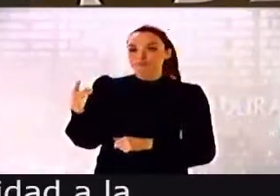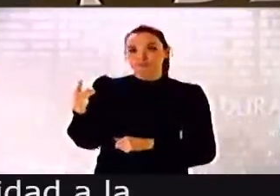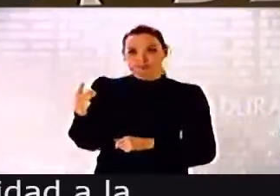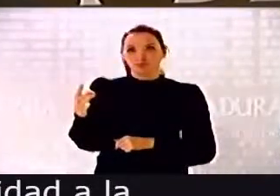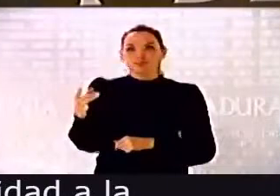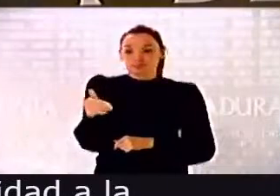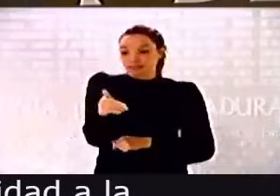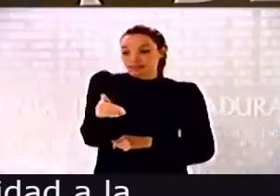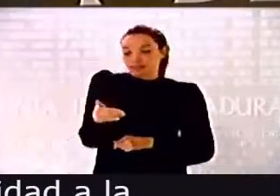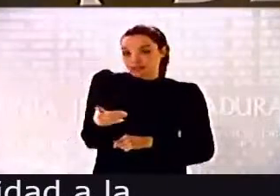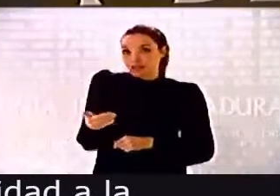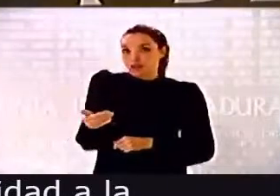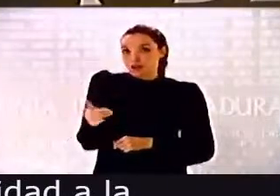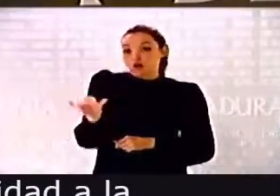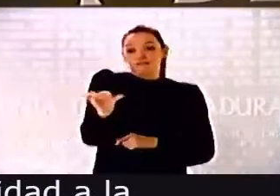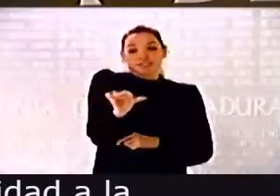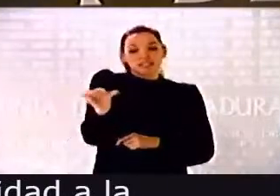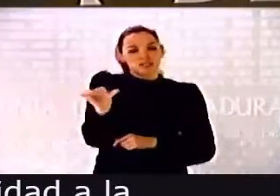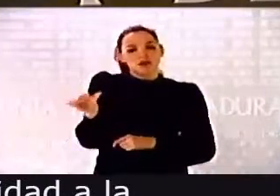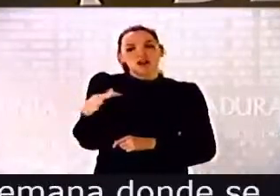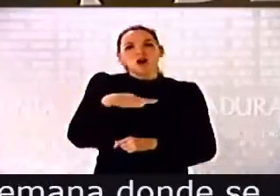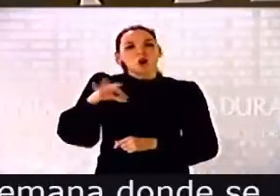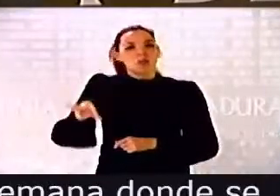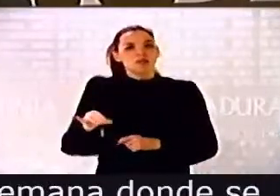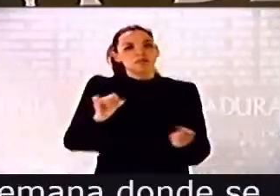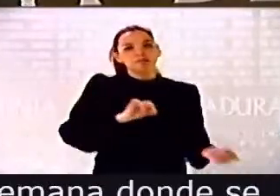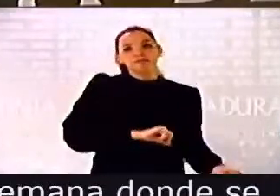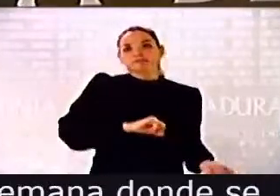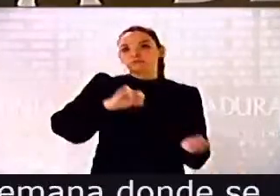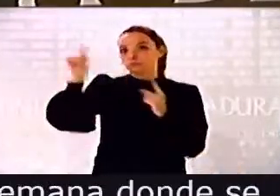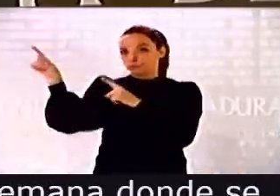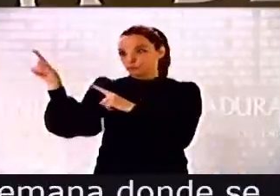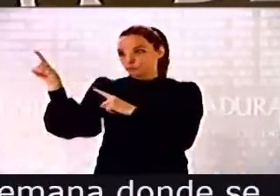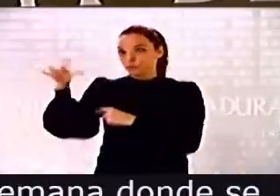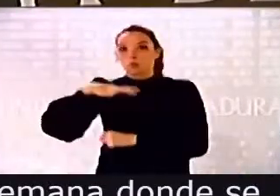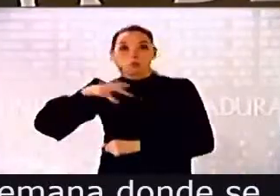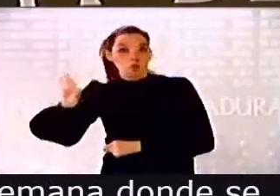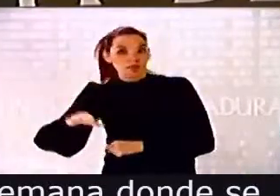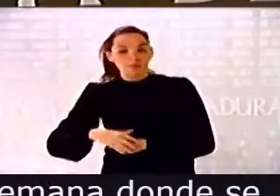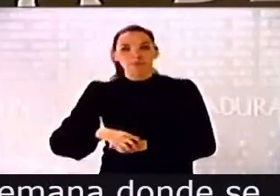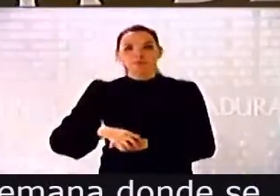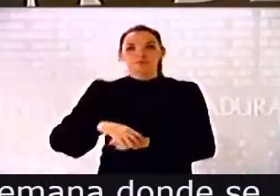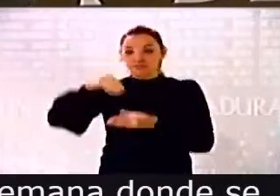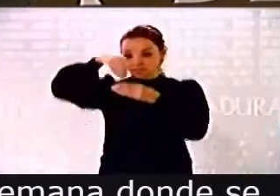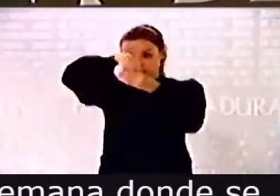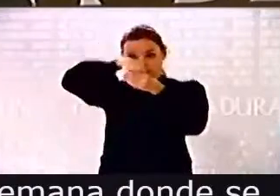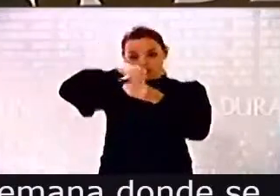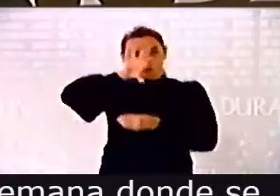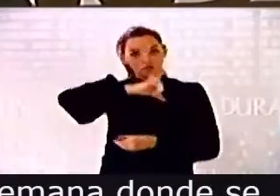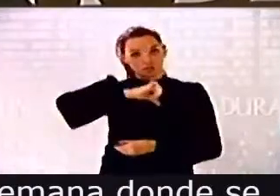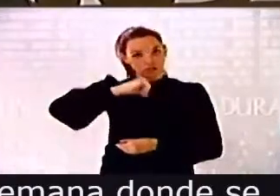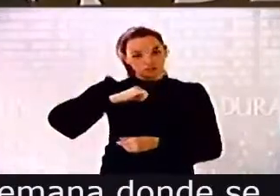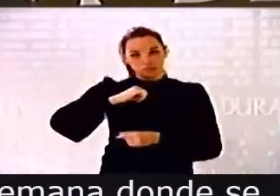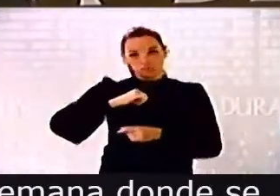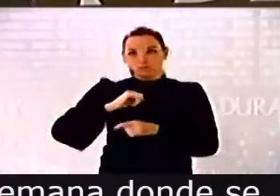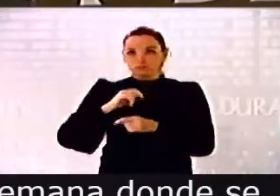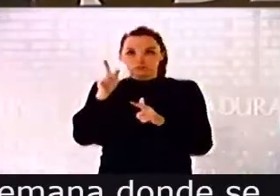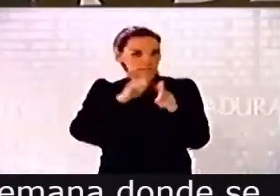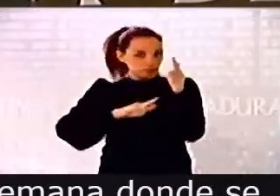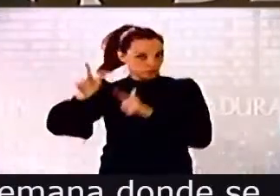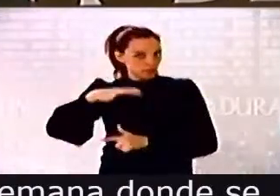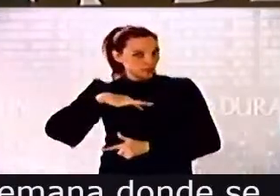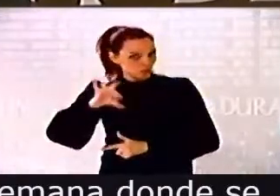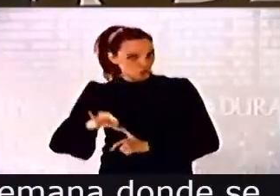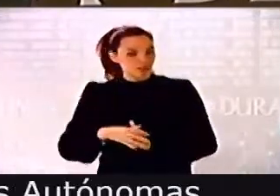semana donde se pueden realizar desplazamientos dentro de comunidades autónomas, donde